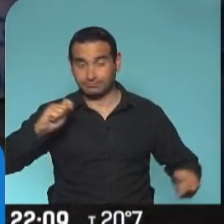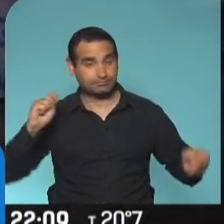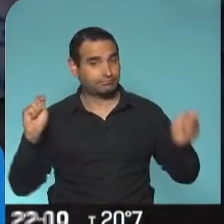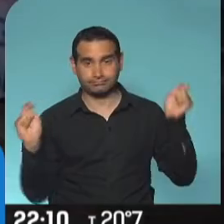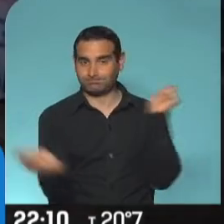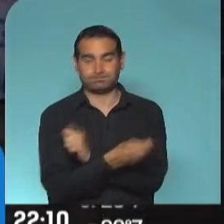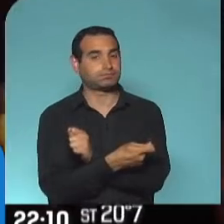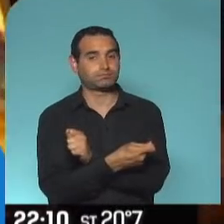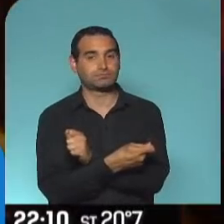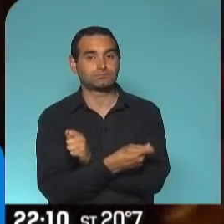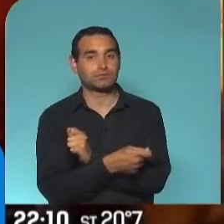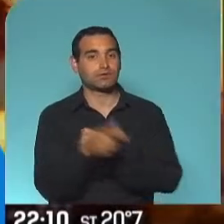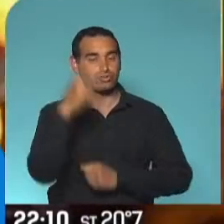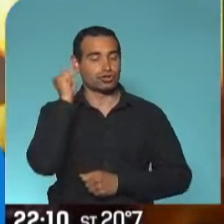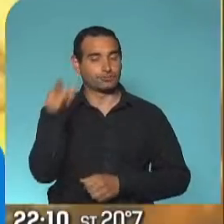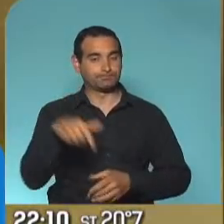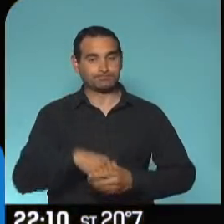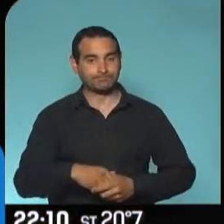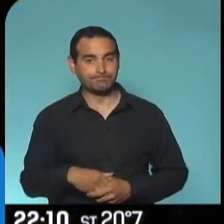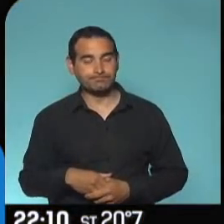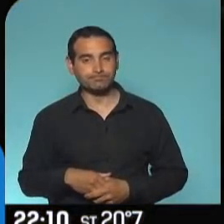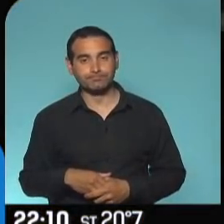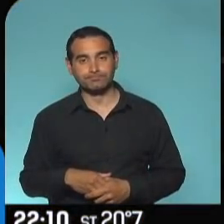manera radical a Chile.